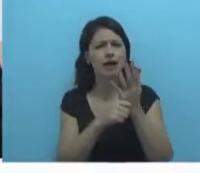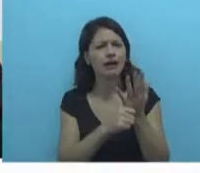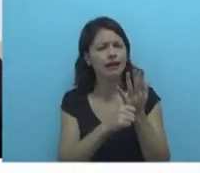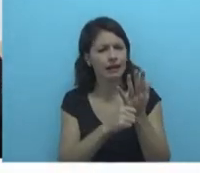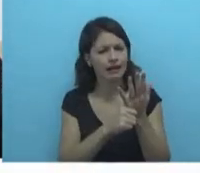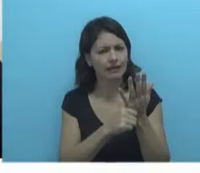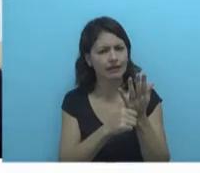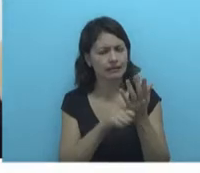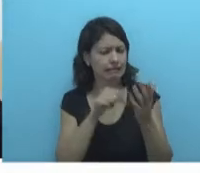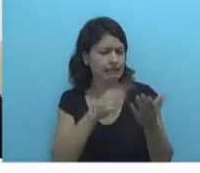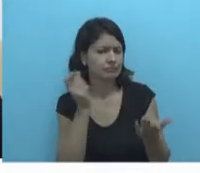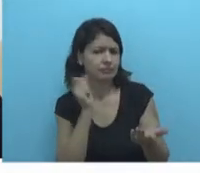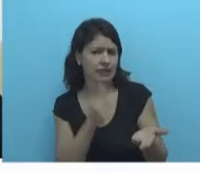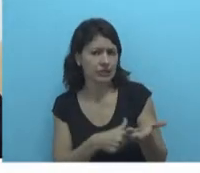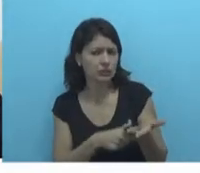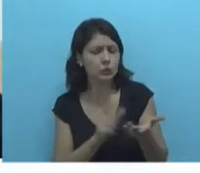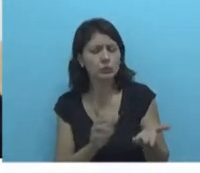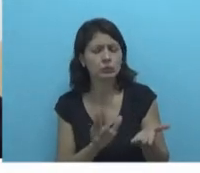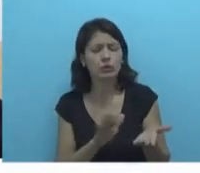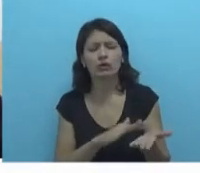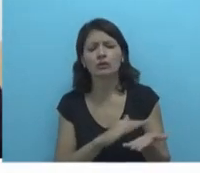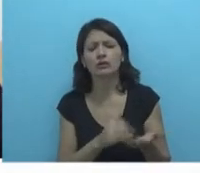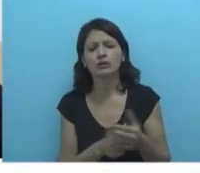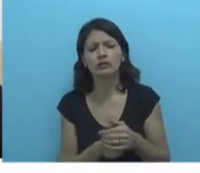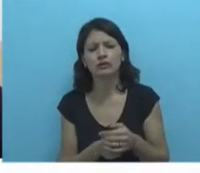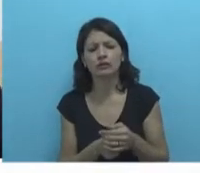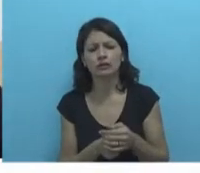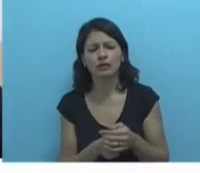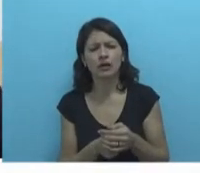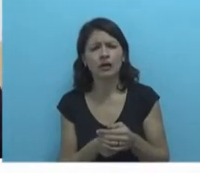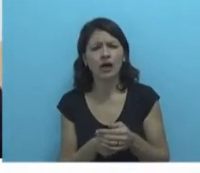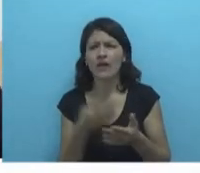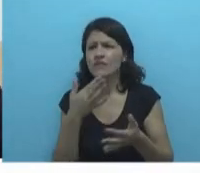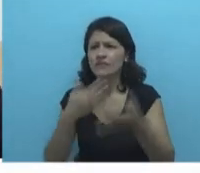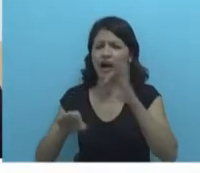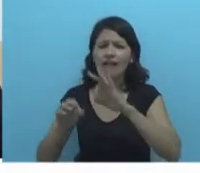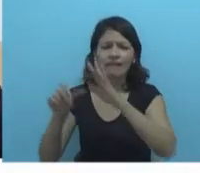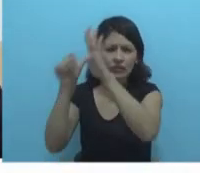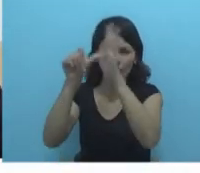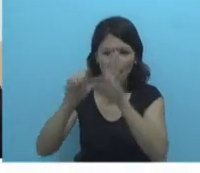la resolución del problema de la carne, no está en la exportación.